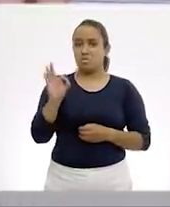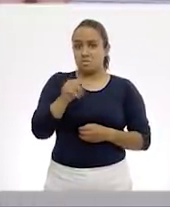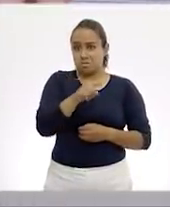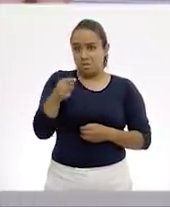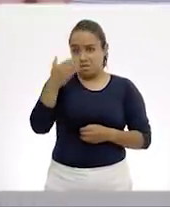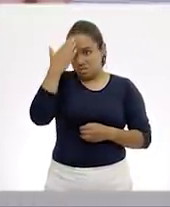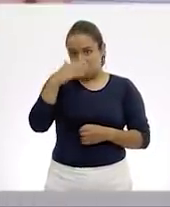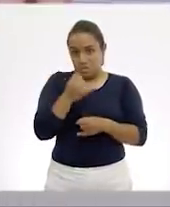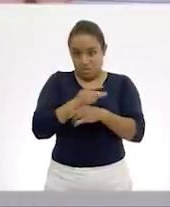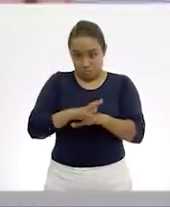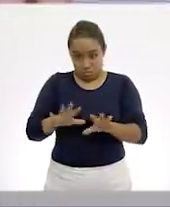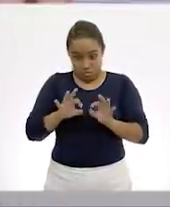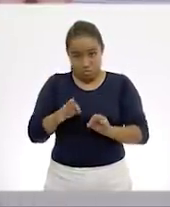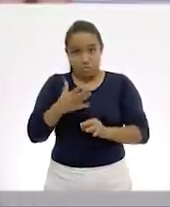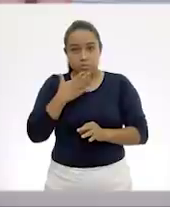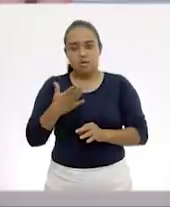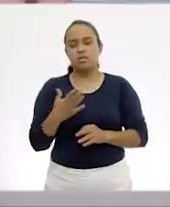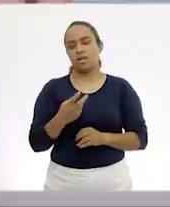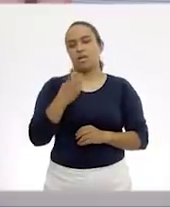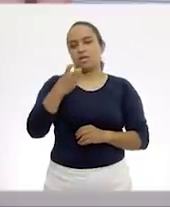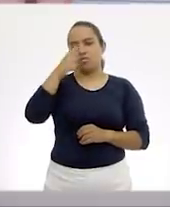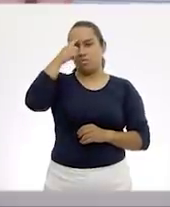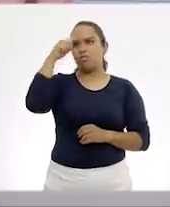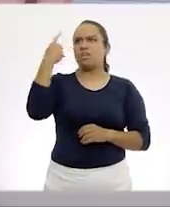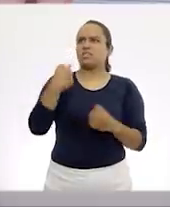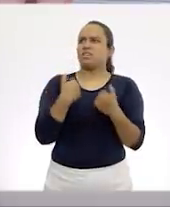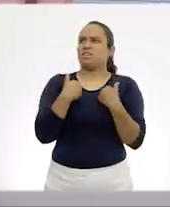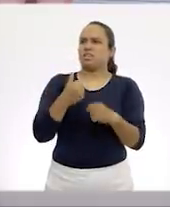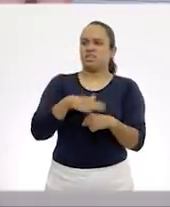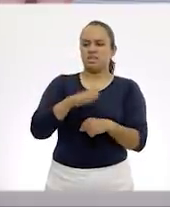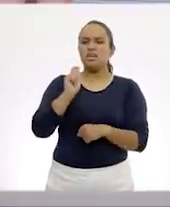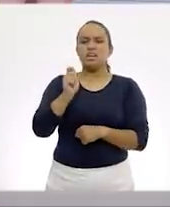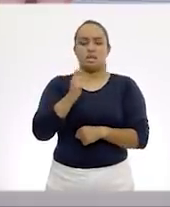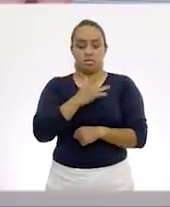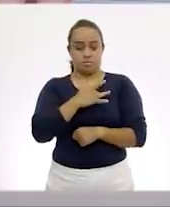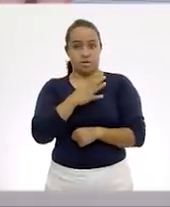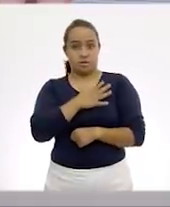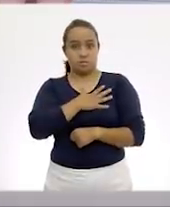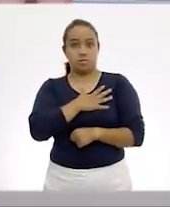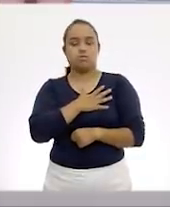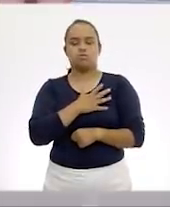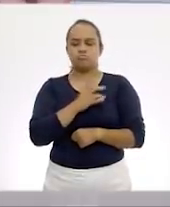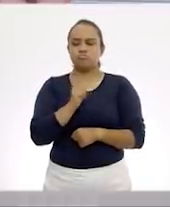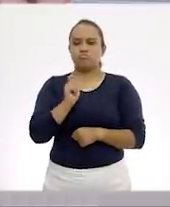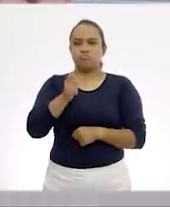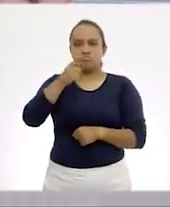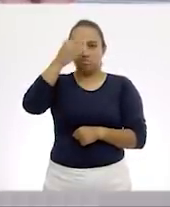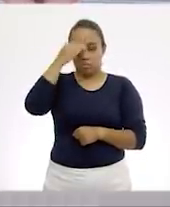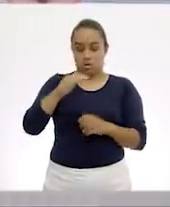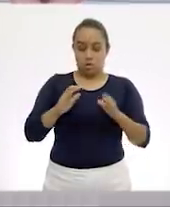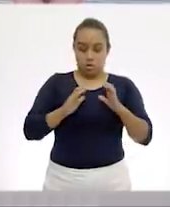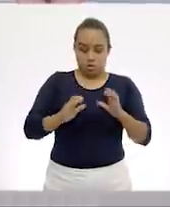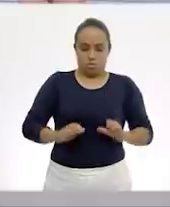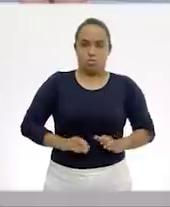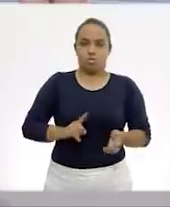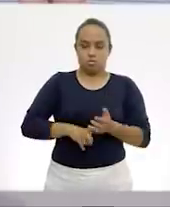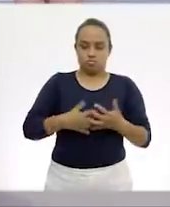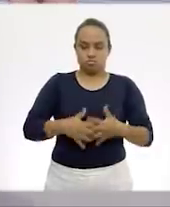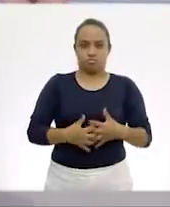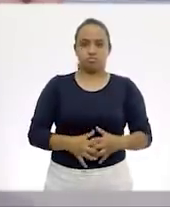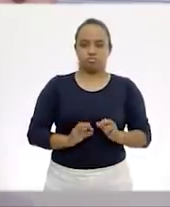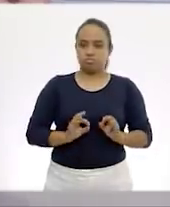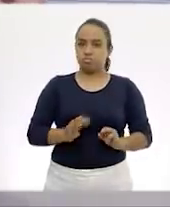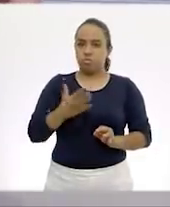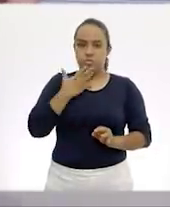información adecuada, es más fácil entender que la menstruación es una forma de saber que el cuerpo está funcionando de